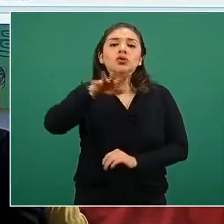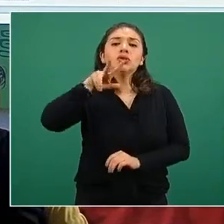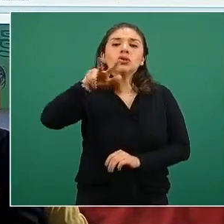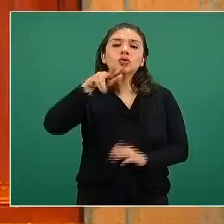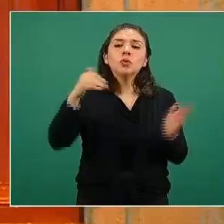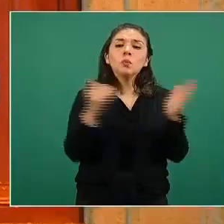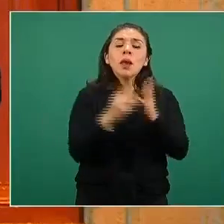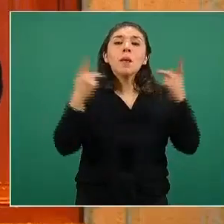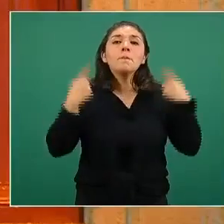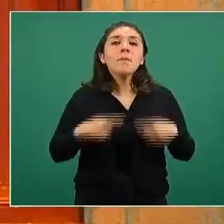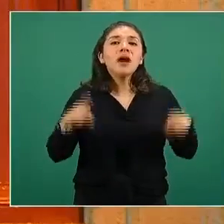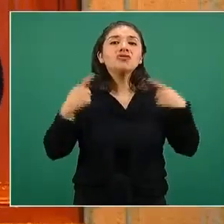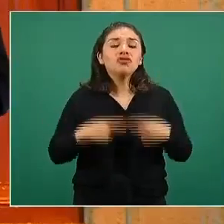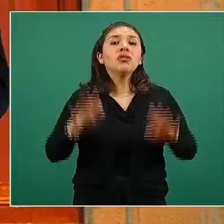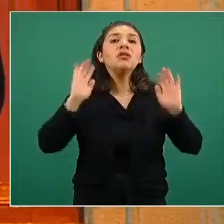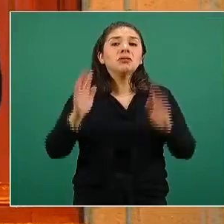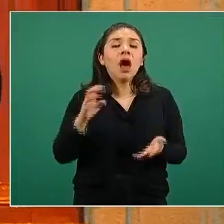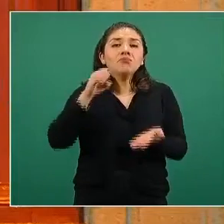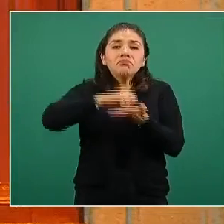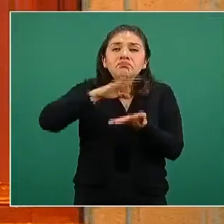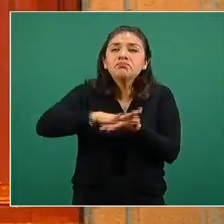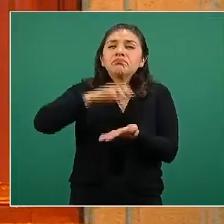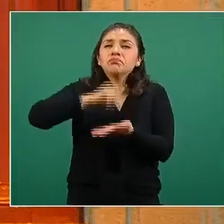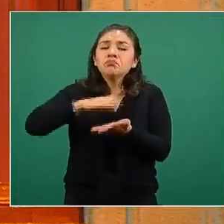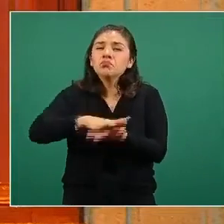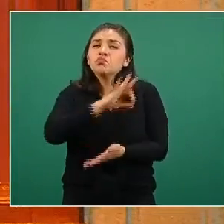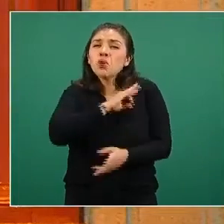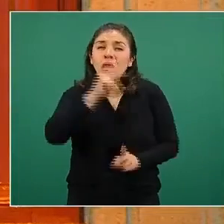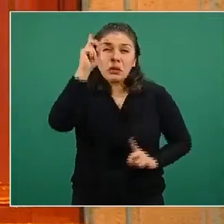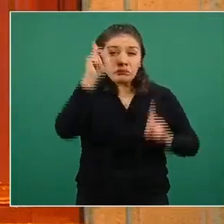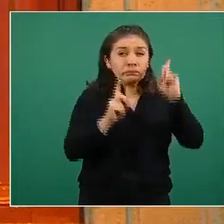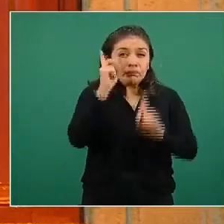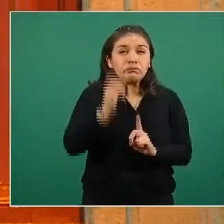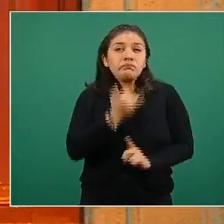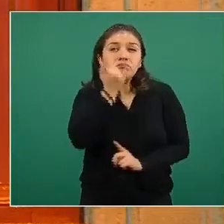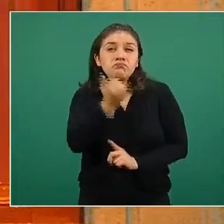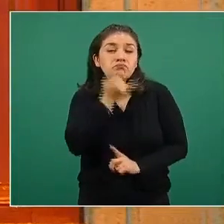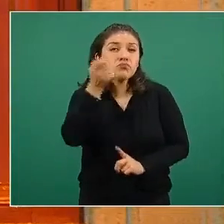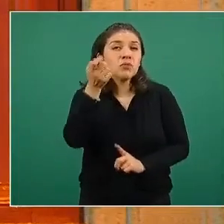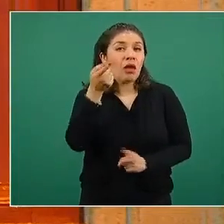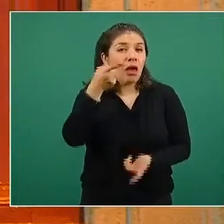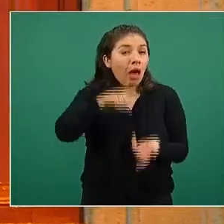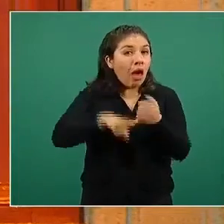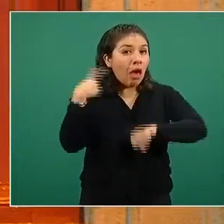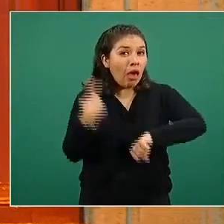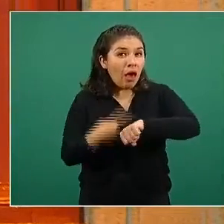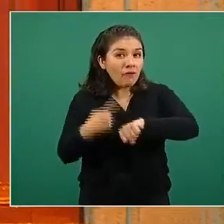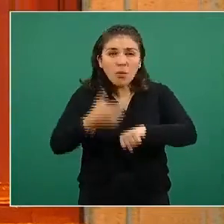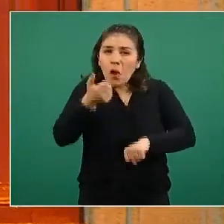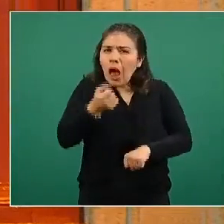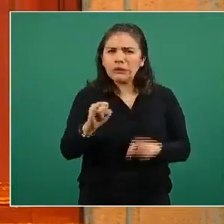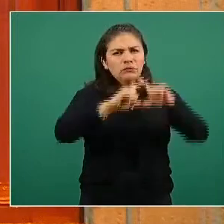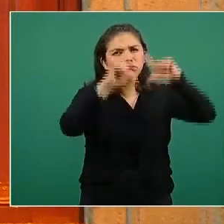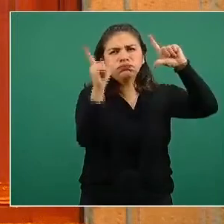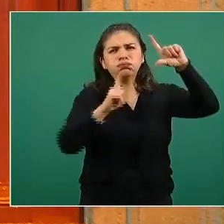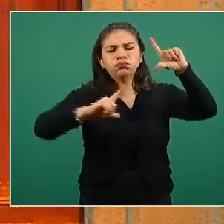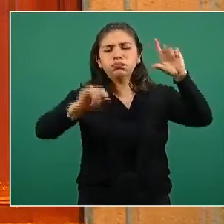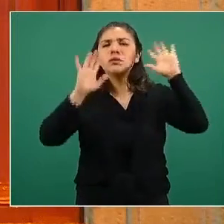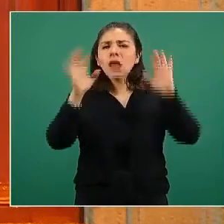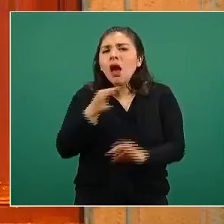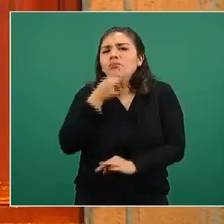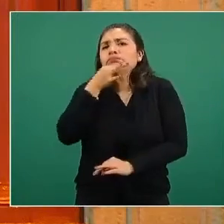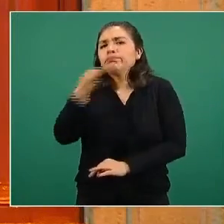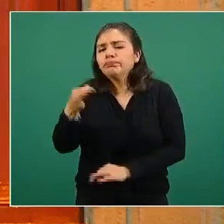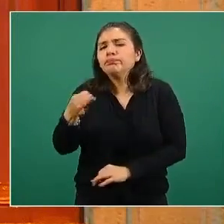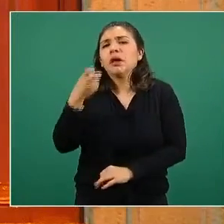3.818.000 personas que han sido clasificadas, decíamos, como casos sospechosos en cada una de las entidades federativas y han sido notificadas